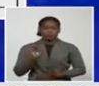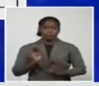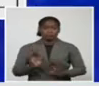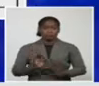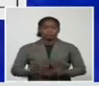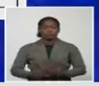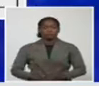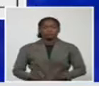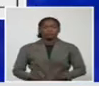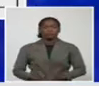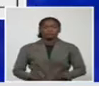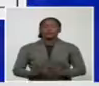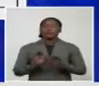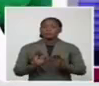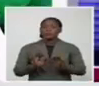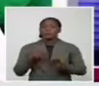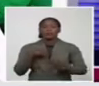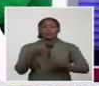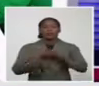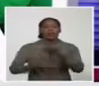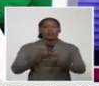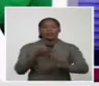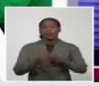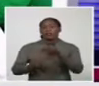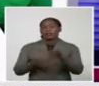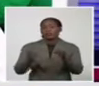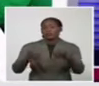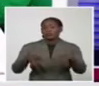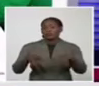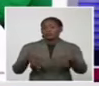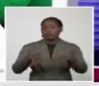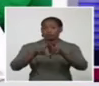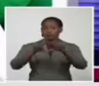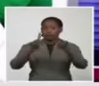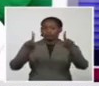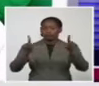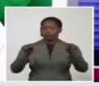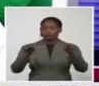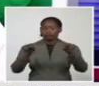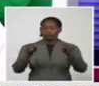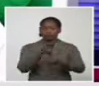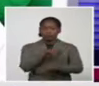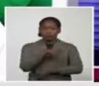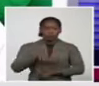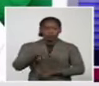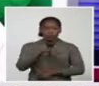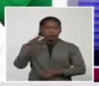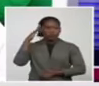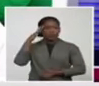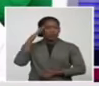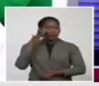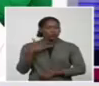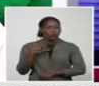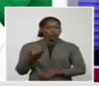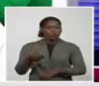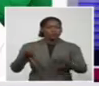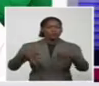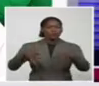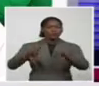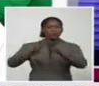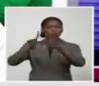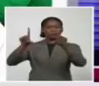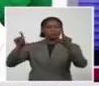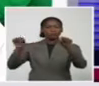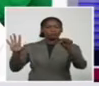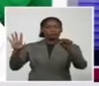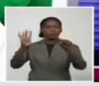Gisela, el comportamiento, Gisela, y la población que nos escucha, de la situación epidemiológica que